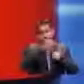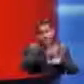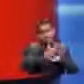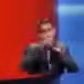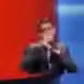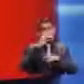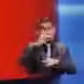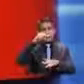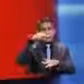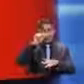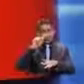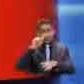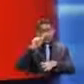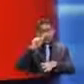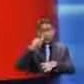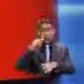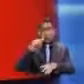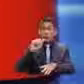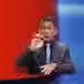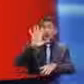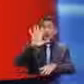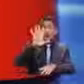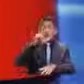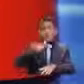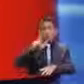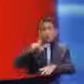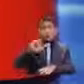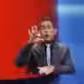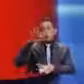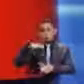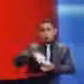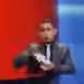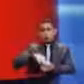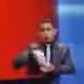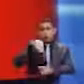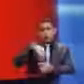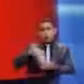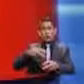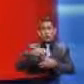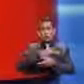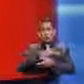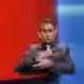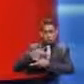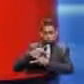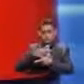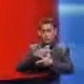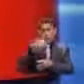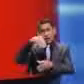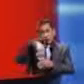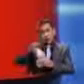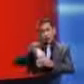decisión fue tomada con el voto de cinco integrantes del Consejo de administración de la legislatura